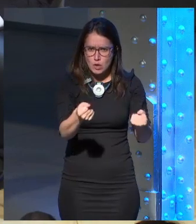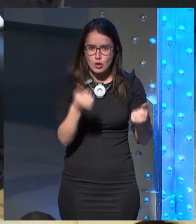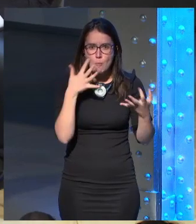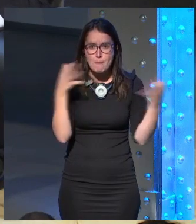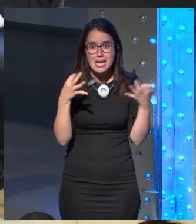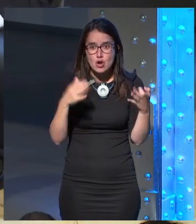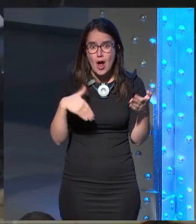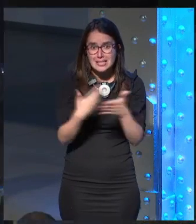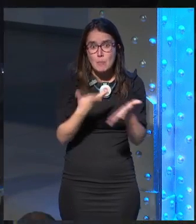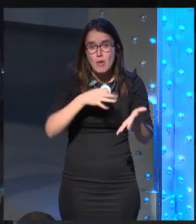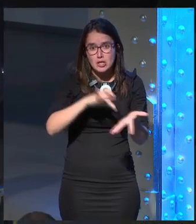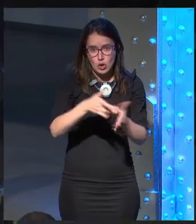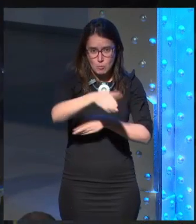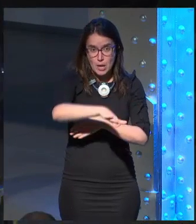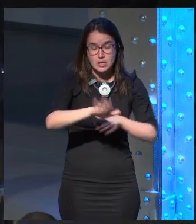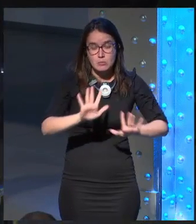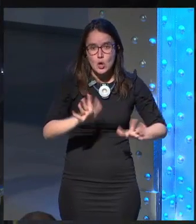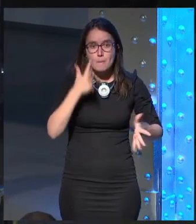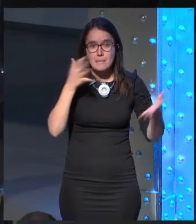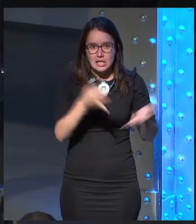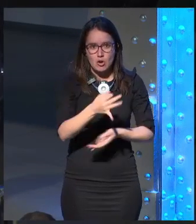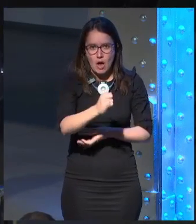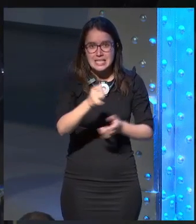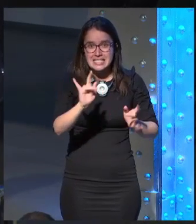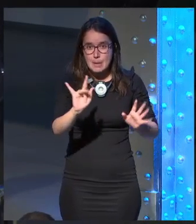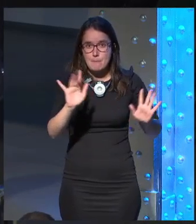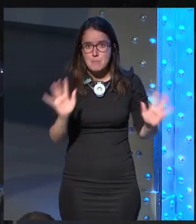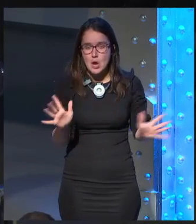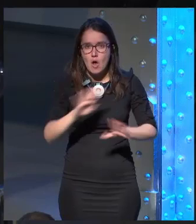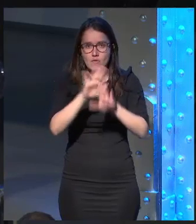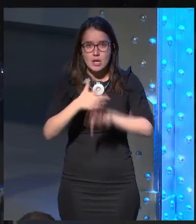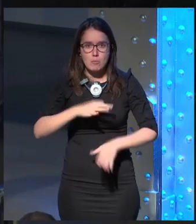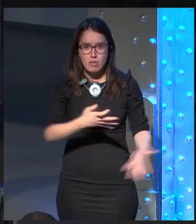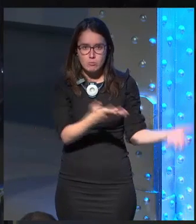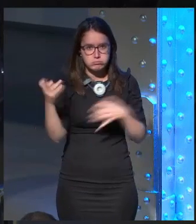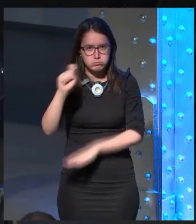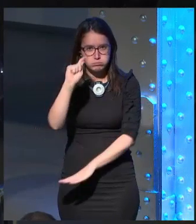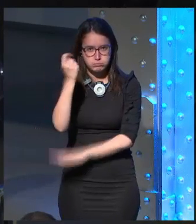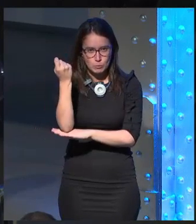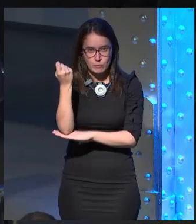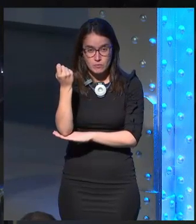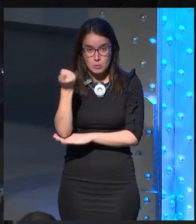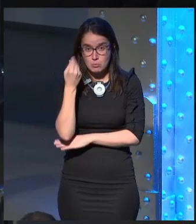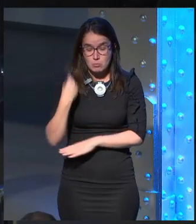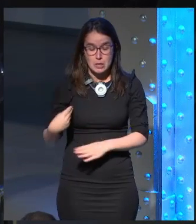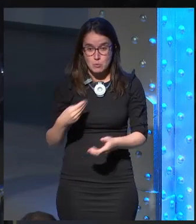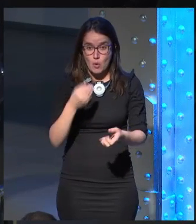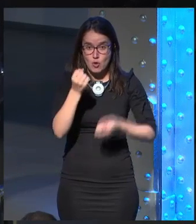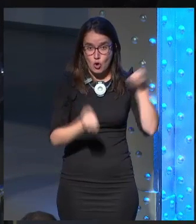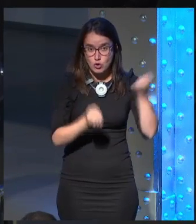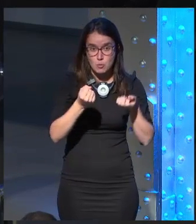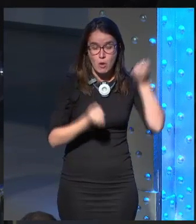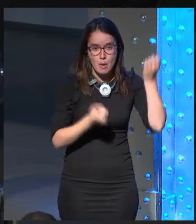incluso de muerte. Pero bueno, es arriesgado y al final puedes salir ganando. Igual que cuando